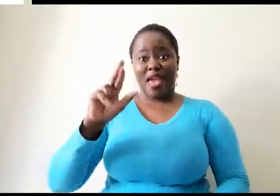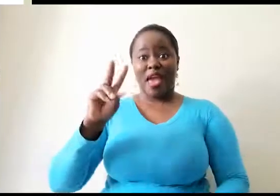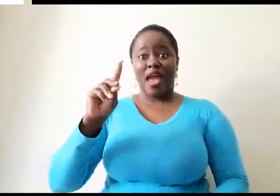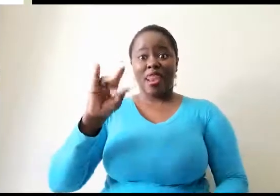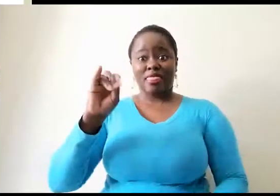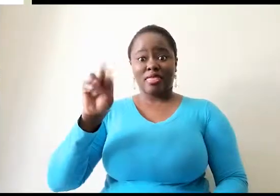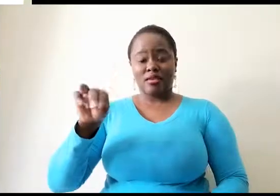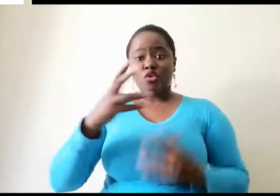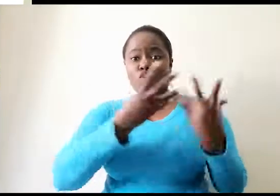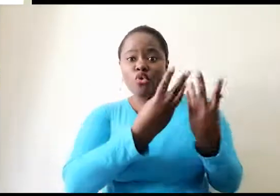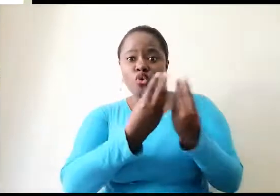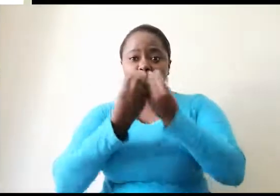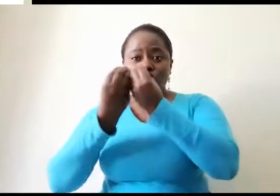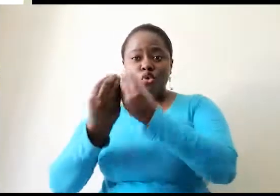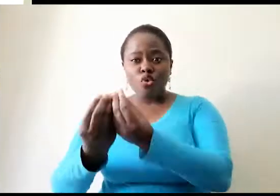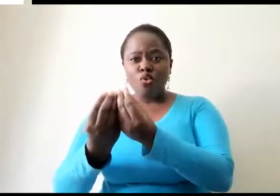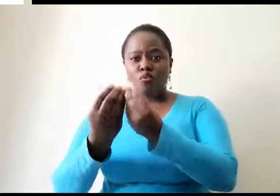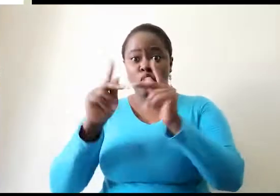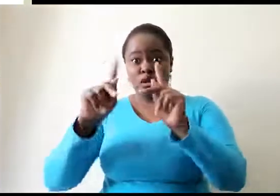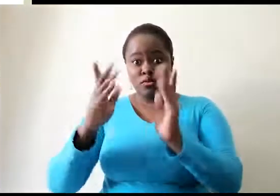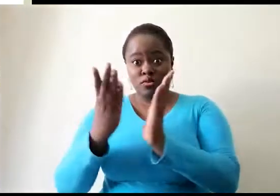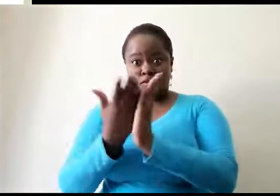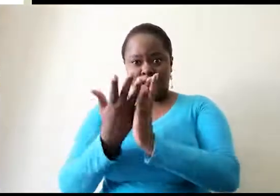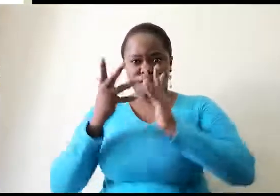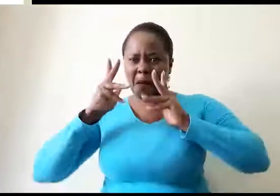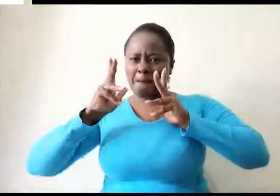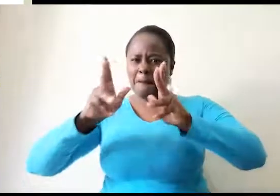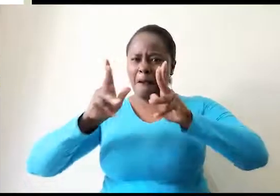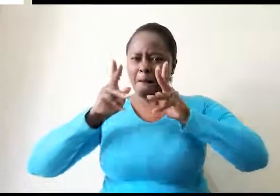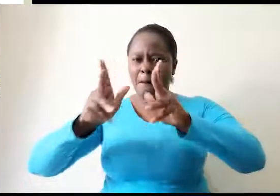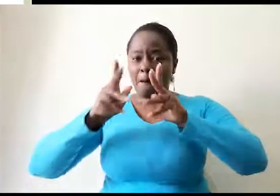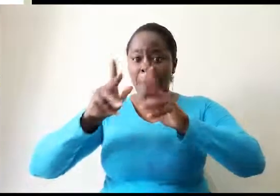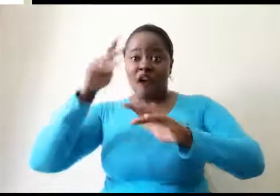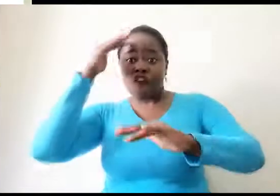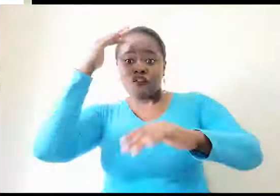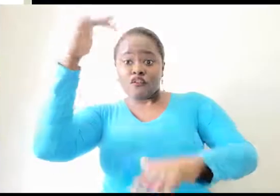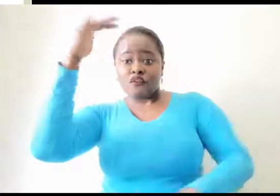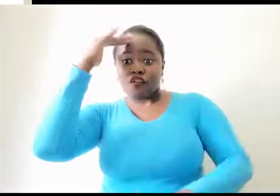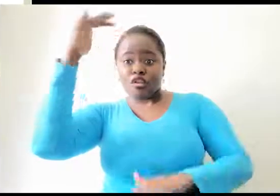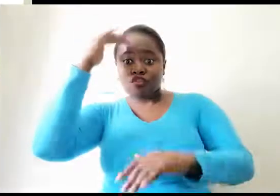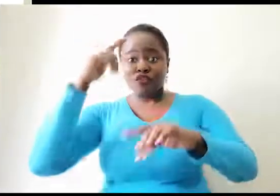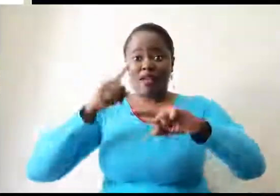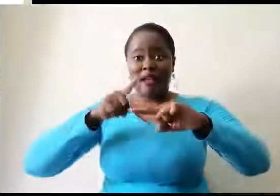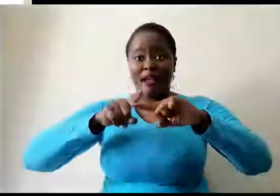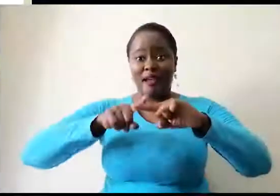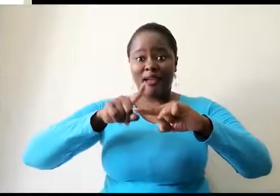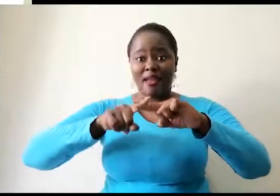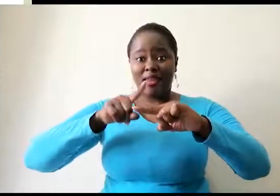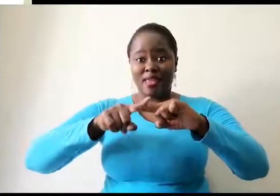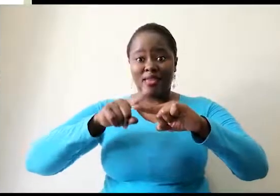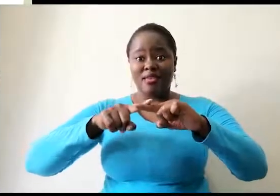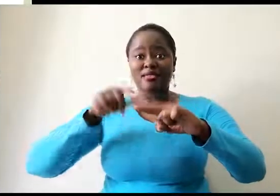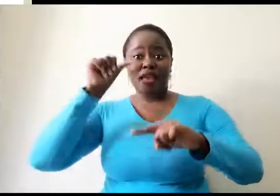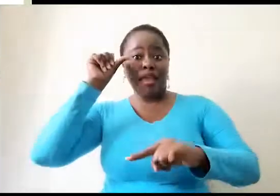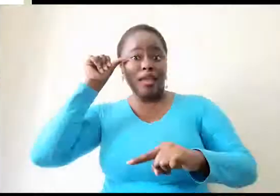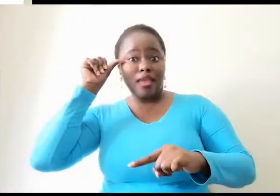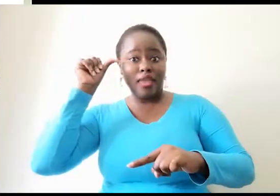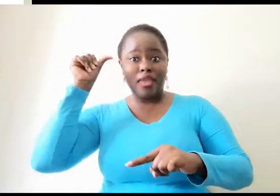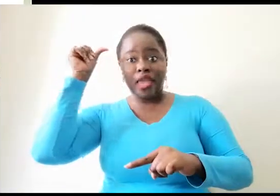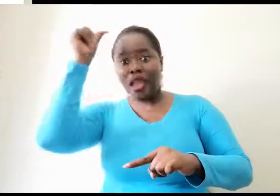doctrinas a un grupo de seguidores, estudiantes y filósofos de toda Grecia y